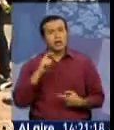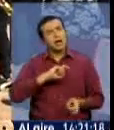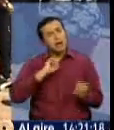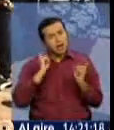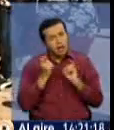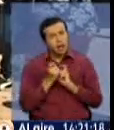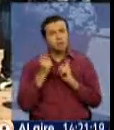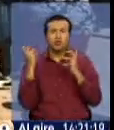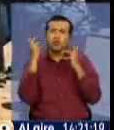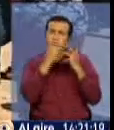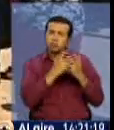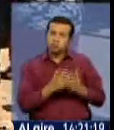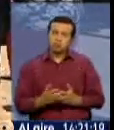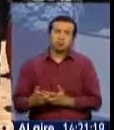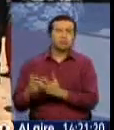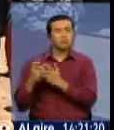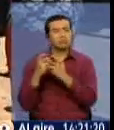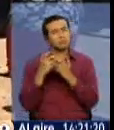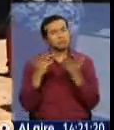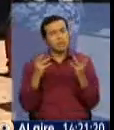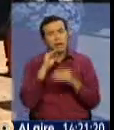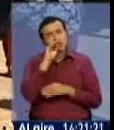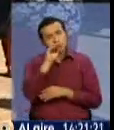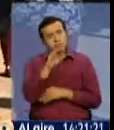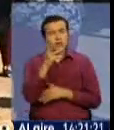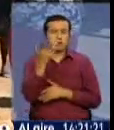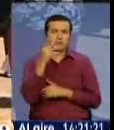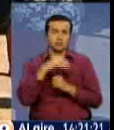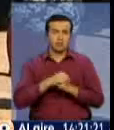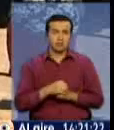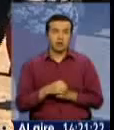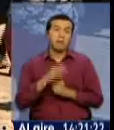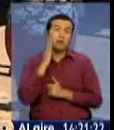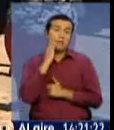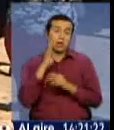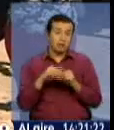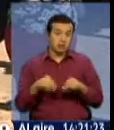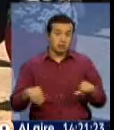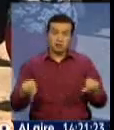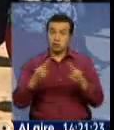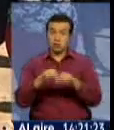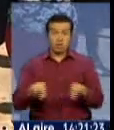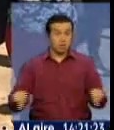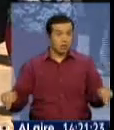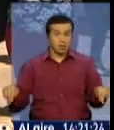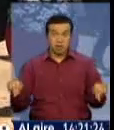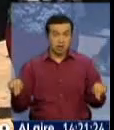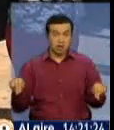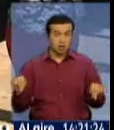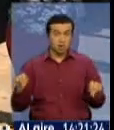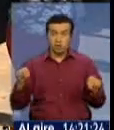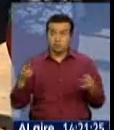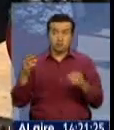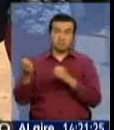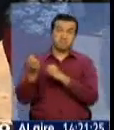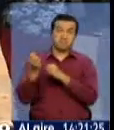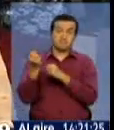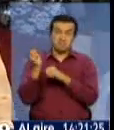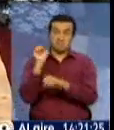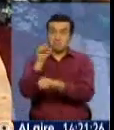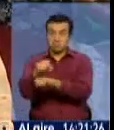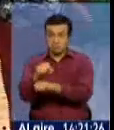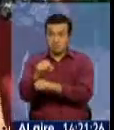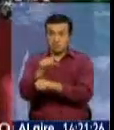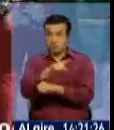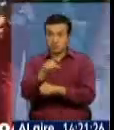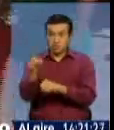retornemos a la armonía. Y si no, la madre naturaleza nos va a